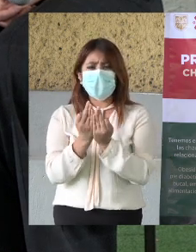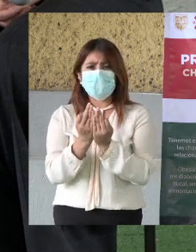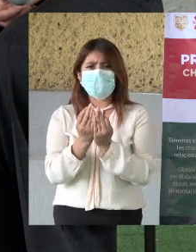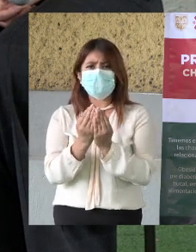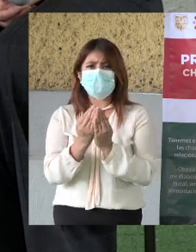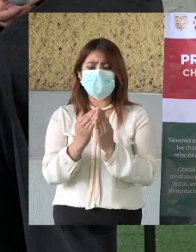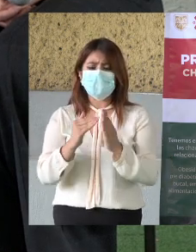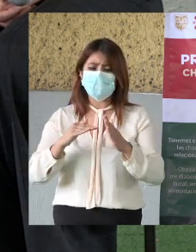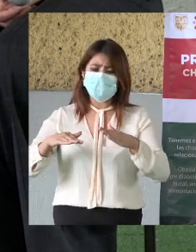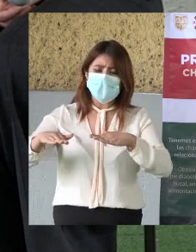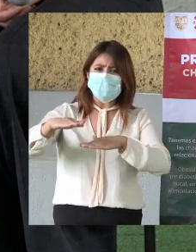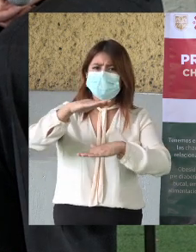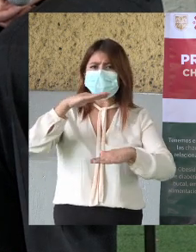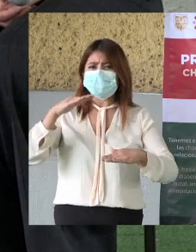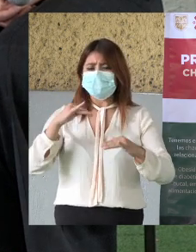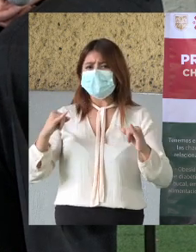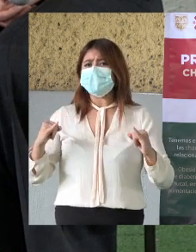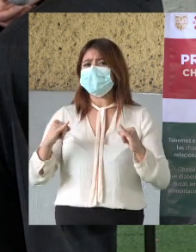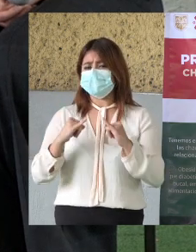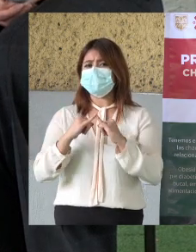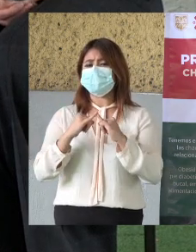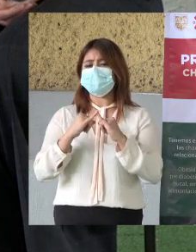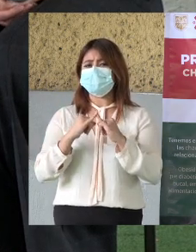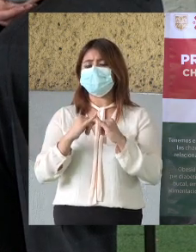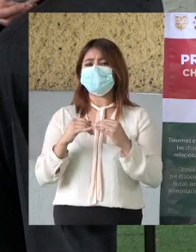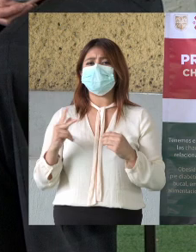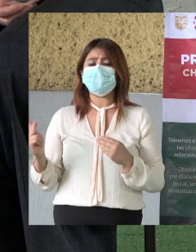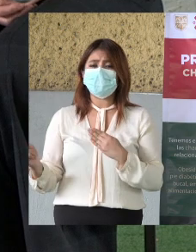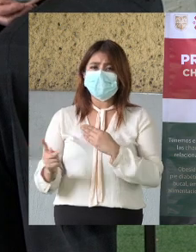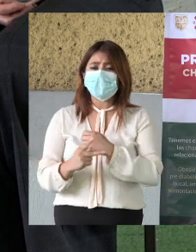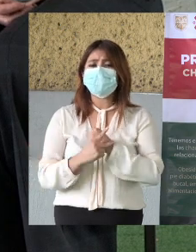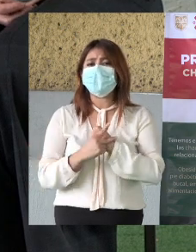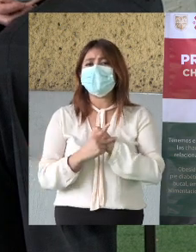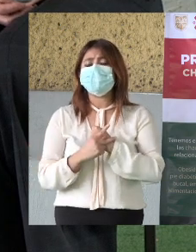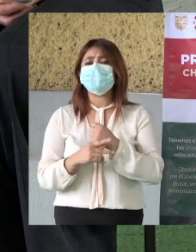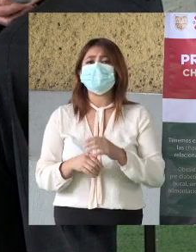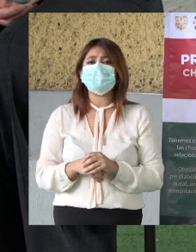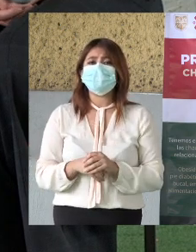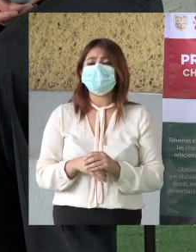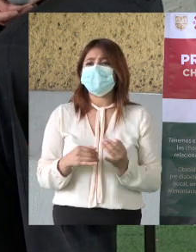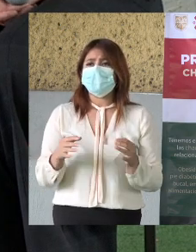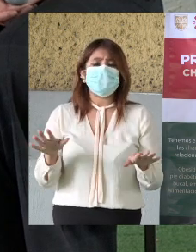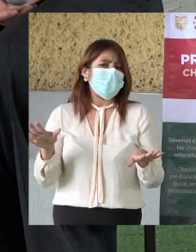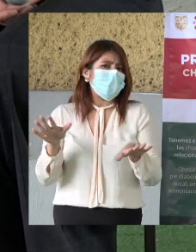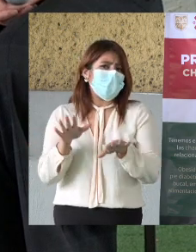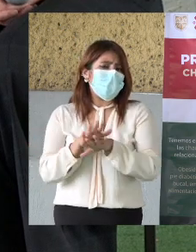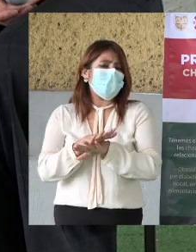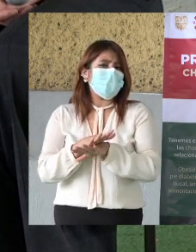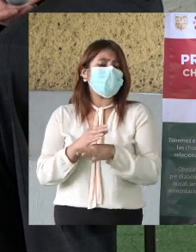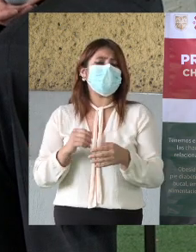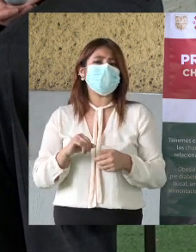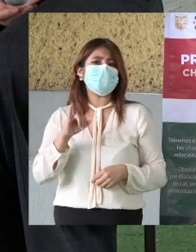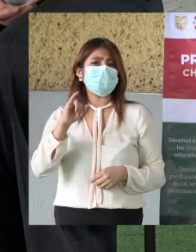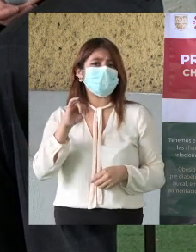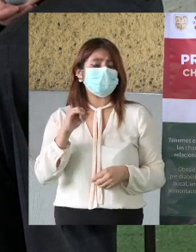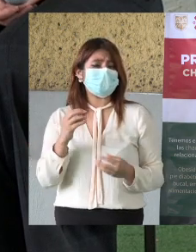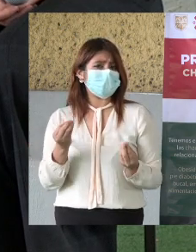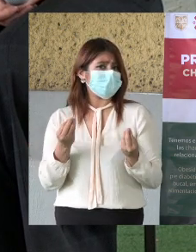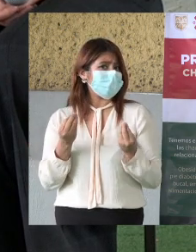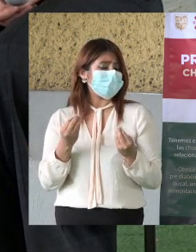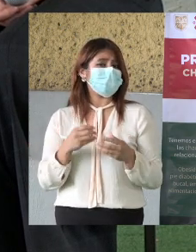en las instituciones del país y del extranjero para lograr su formación como médico